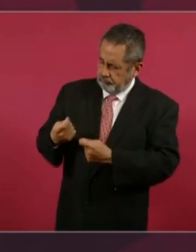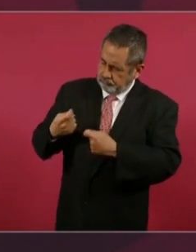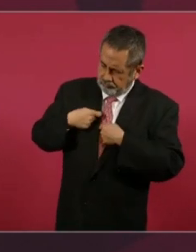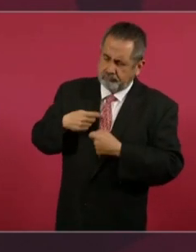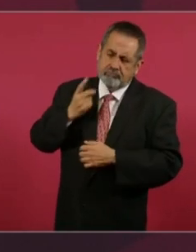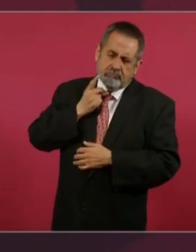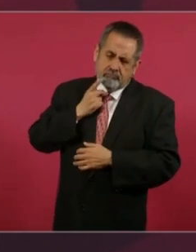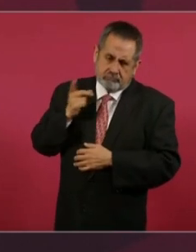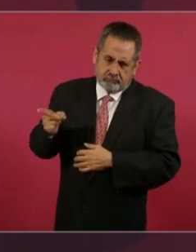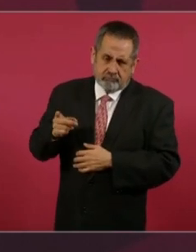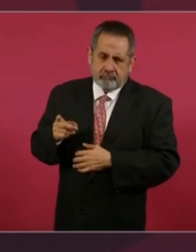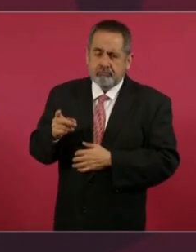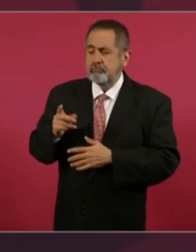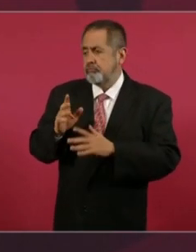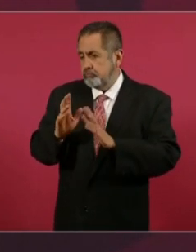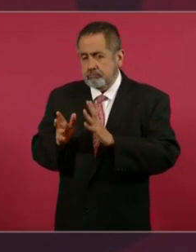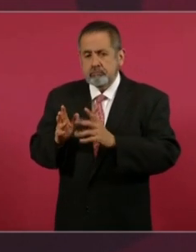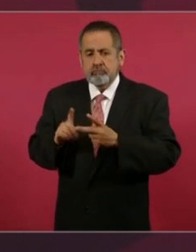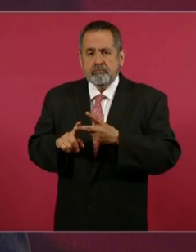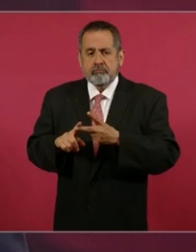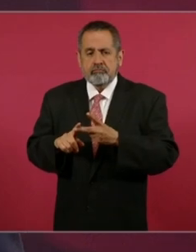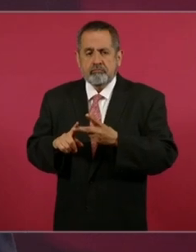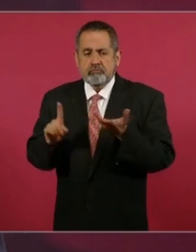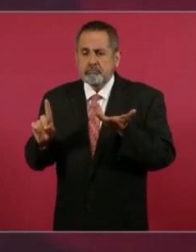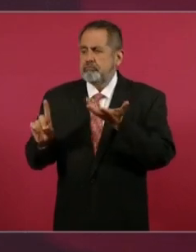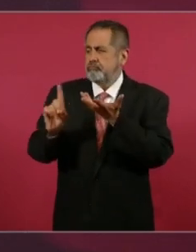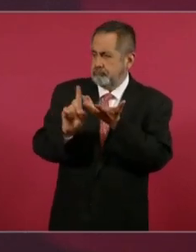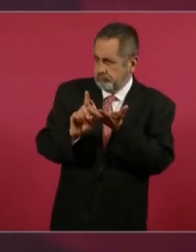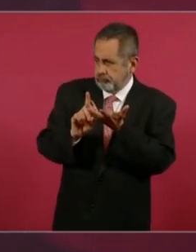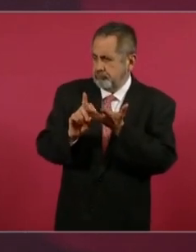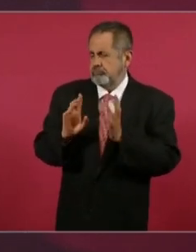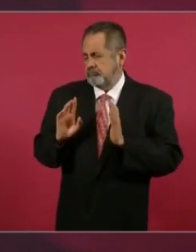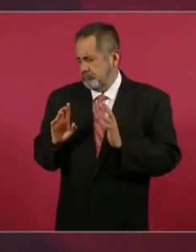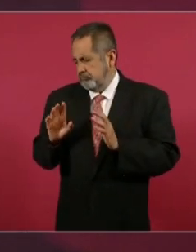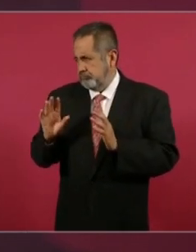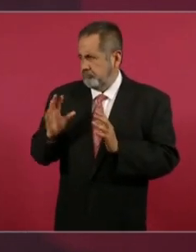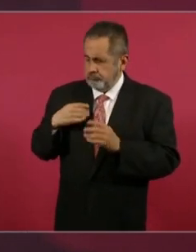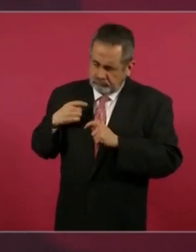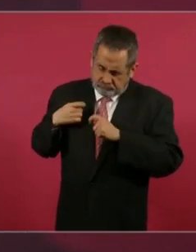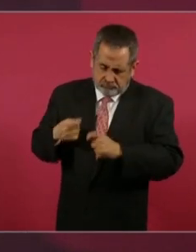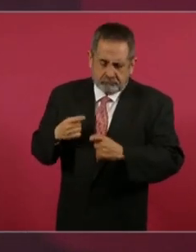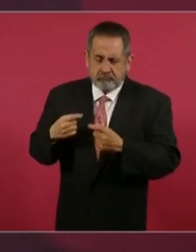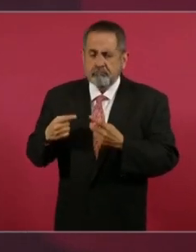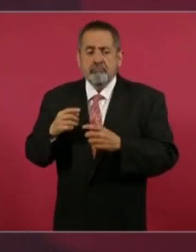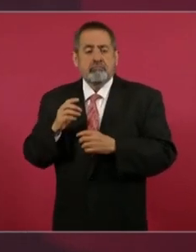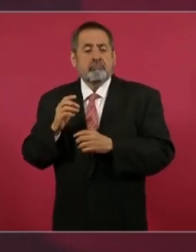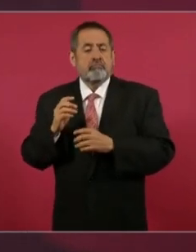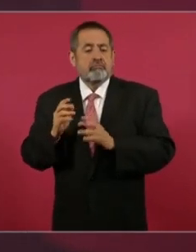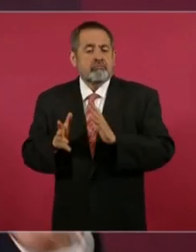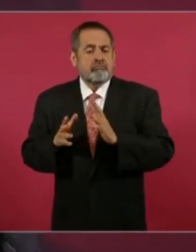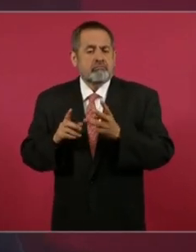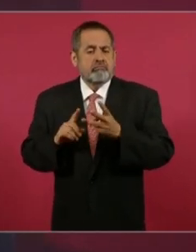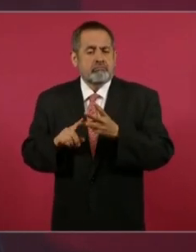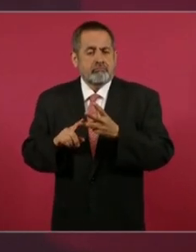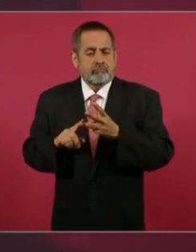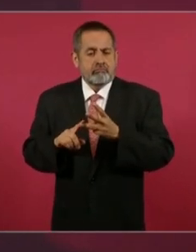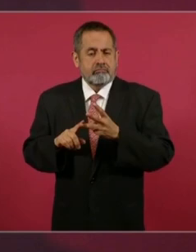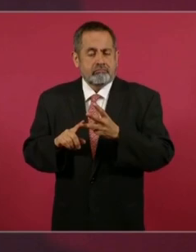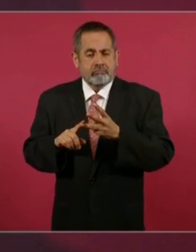o regidor plurinominal o